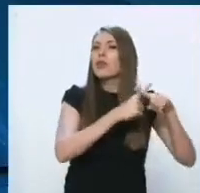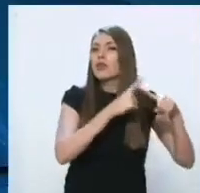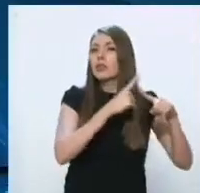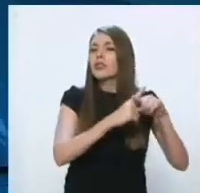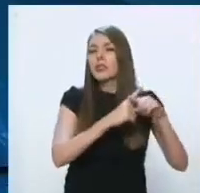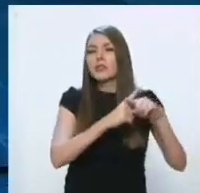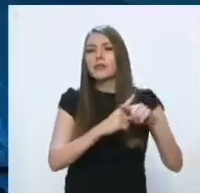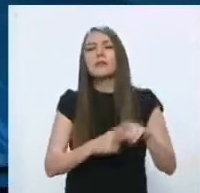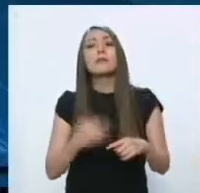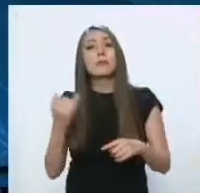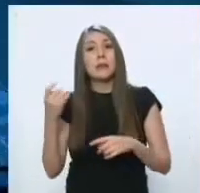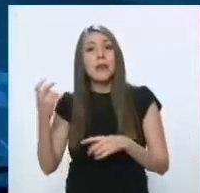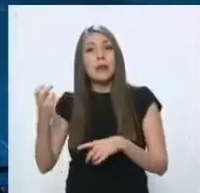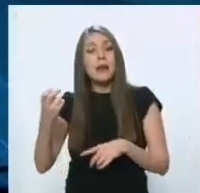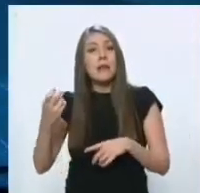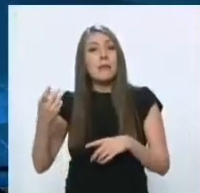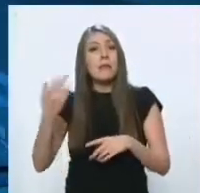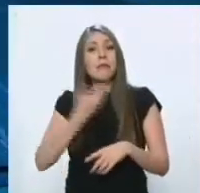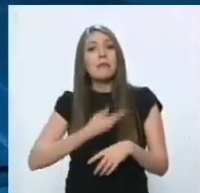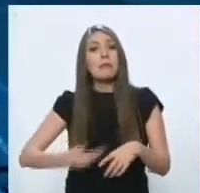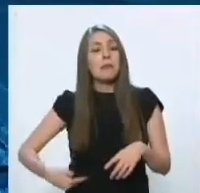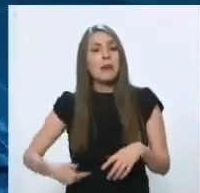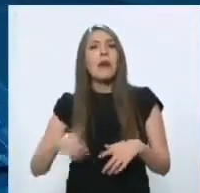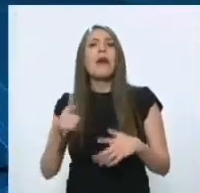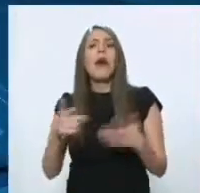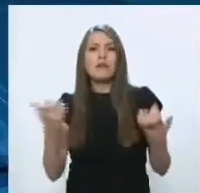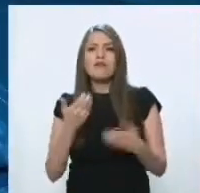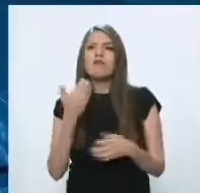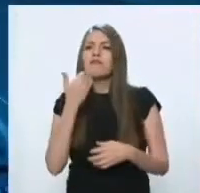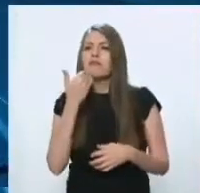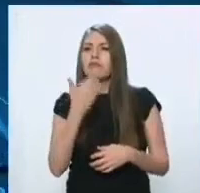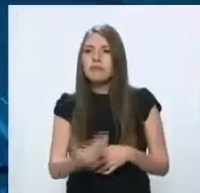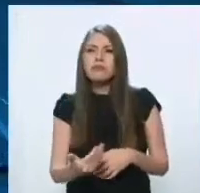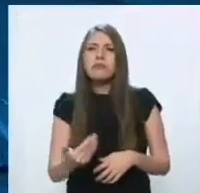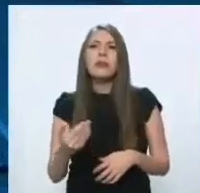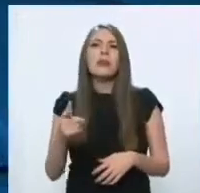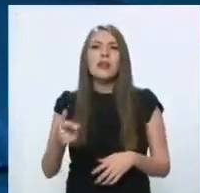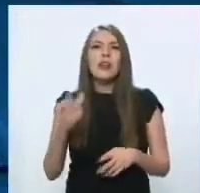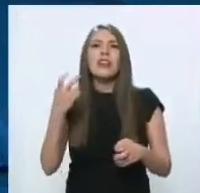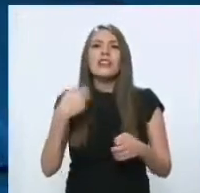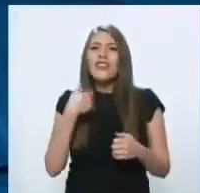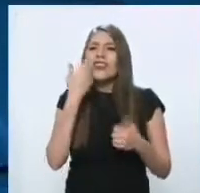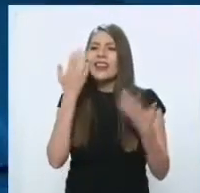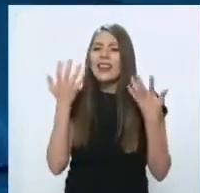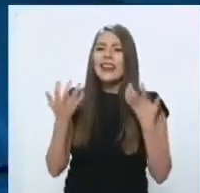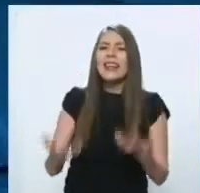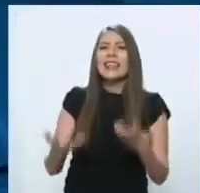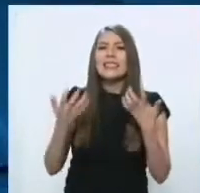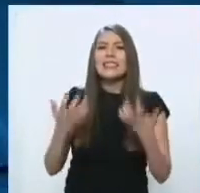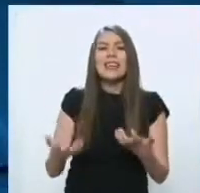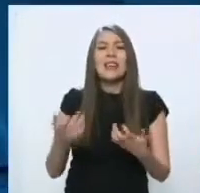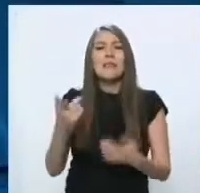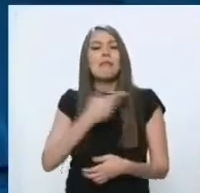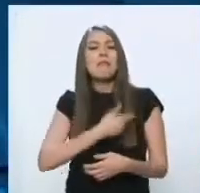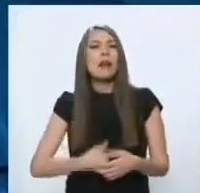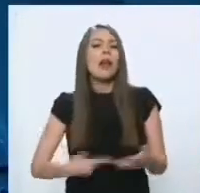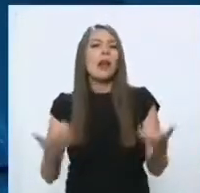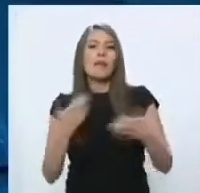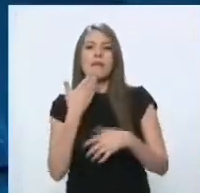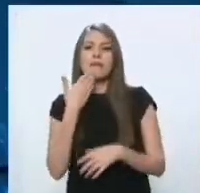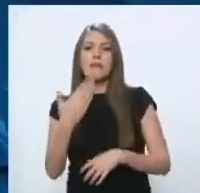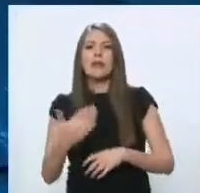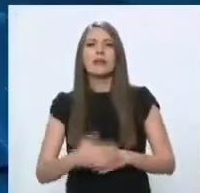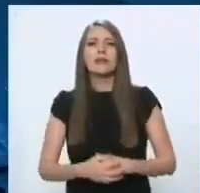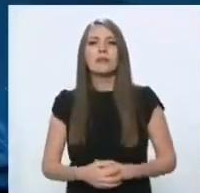lo que yo estaba esperando desde la primera vez que fui a votar. Sergio Aguayo, este presidente está haciendo lo que Marta Samarripa quiso desde